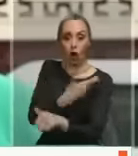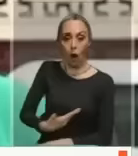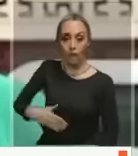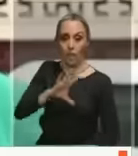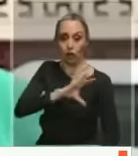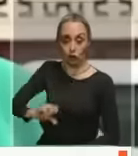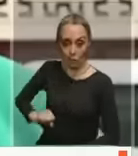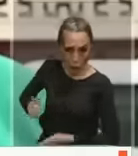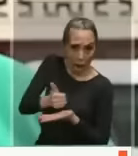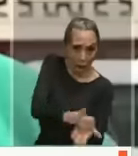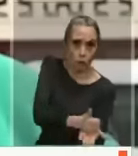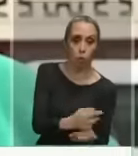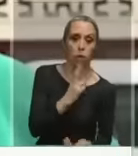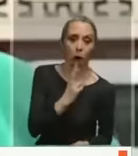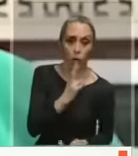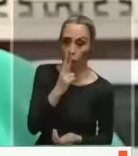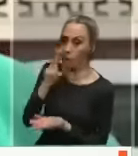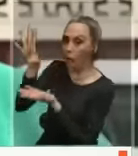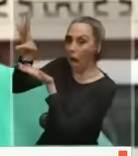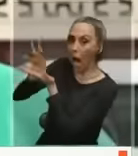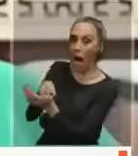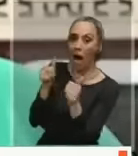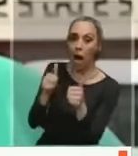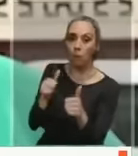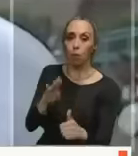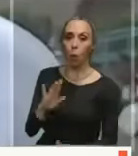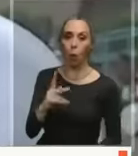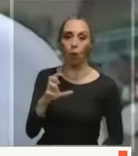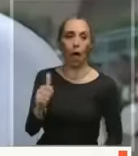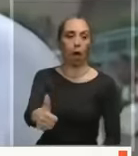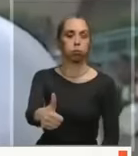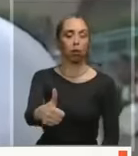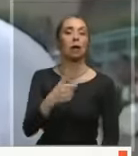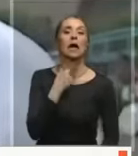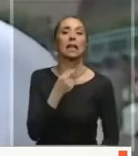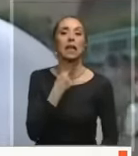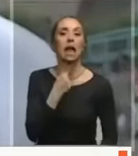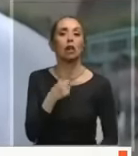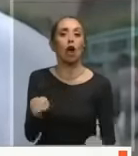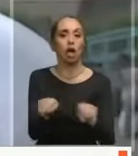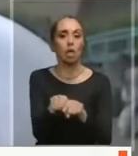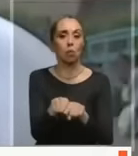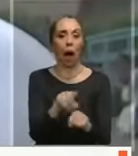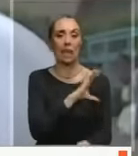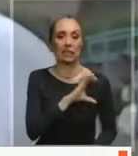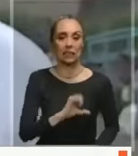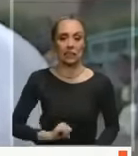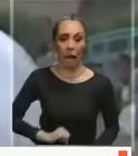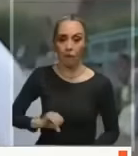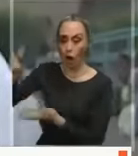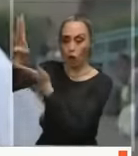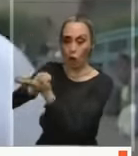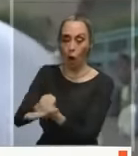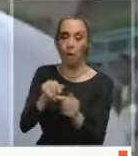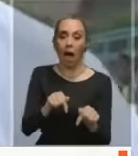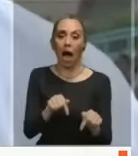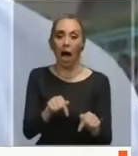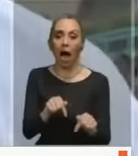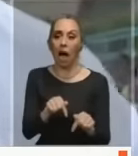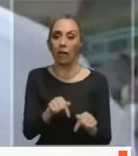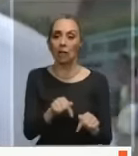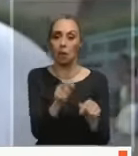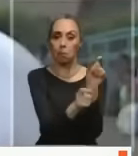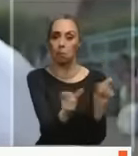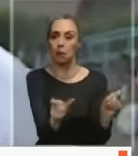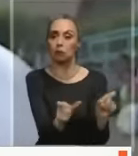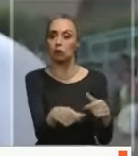ejemplo que ha dado Nayib Bukele. Pues. Me gustaría que fuera igual a El Salvador más bien, porque allá los tienen un poco restringidos esa gente,